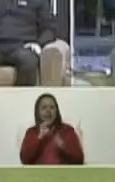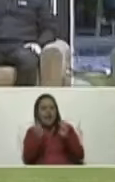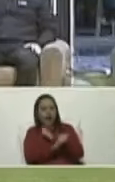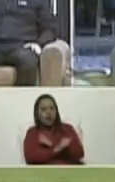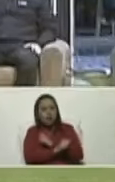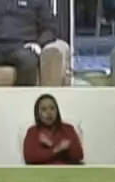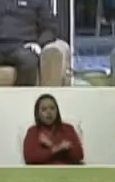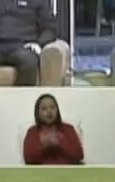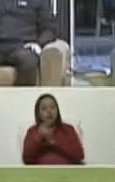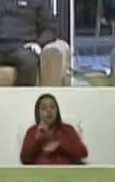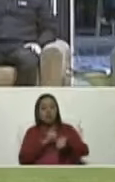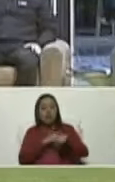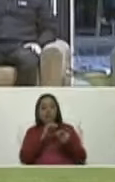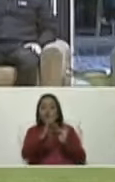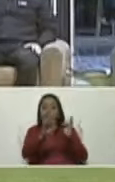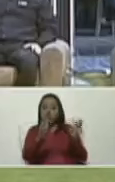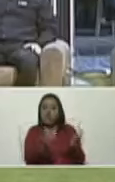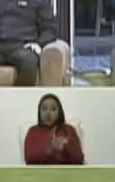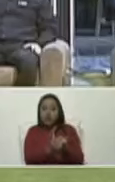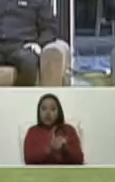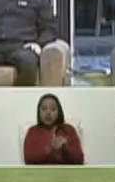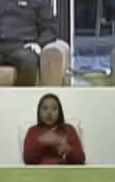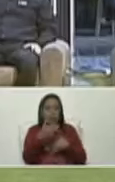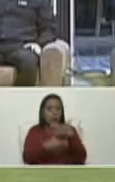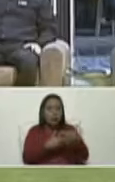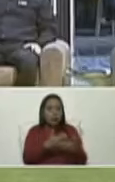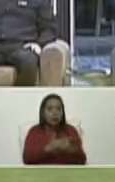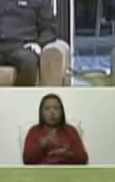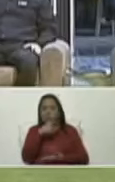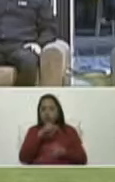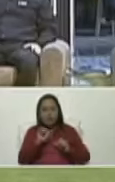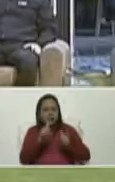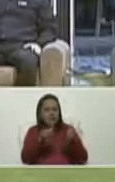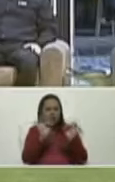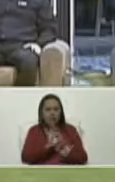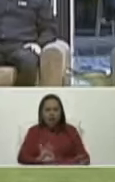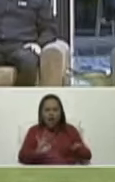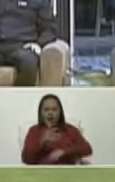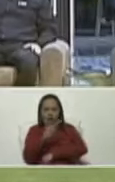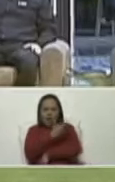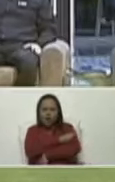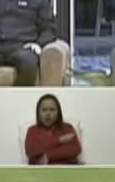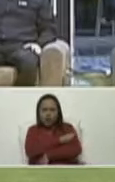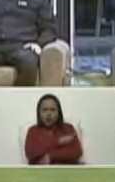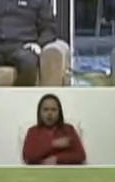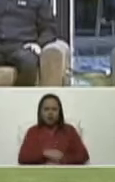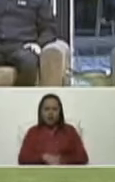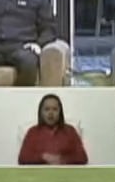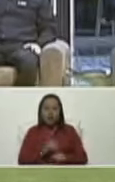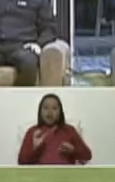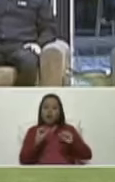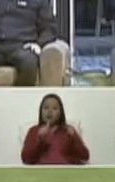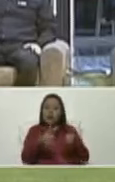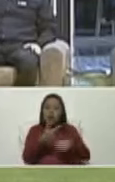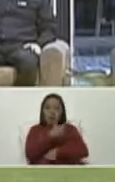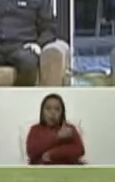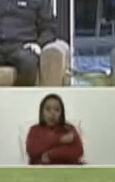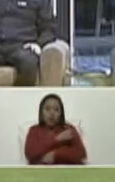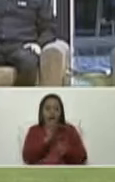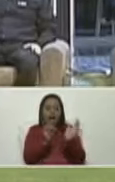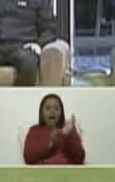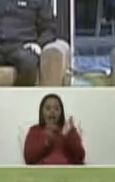pandemia crujiendo todavía. No habíamos empezado a vacunar. Empezamos a vacunar en abril